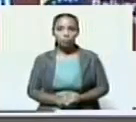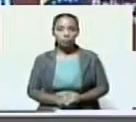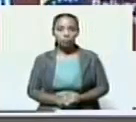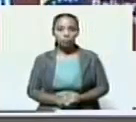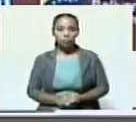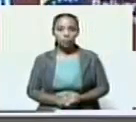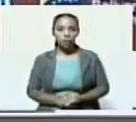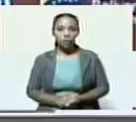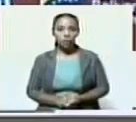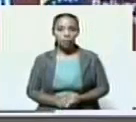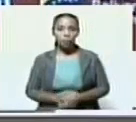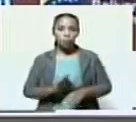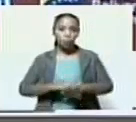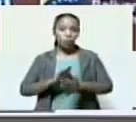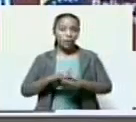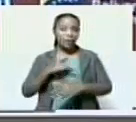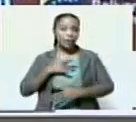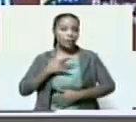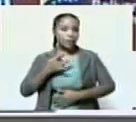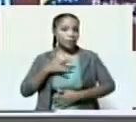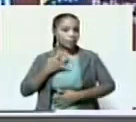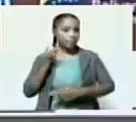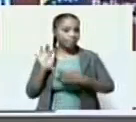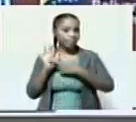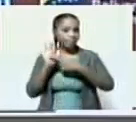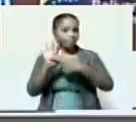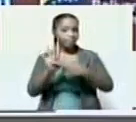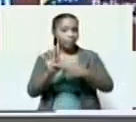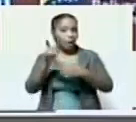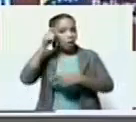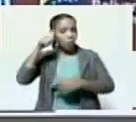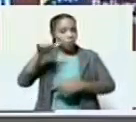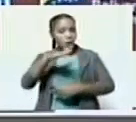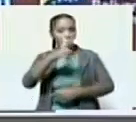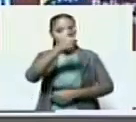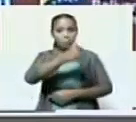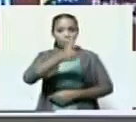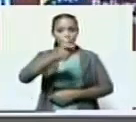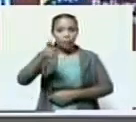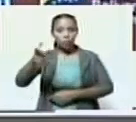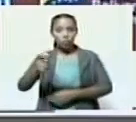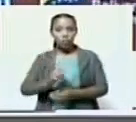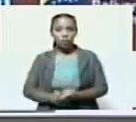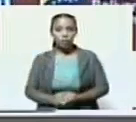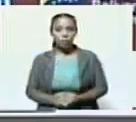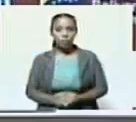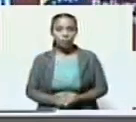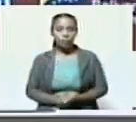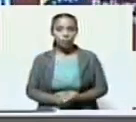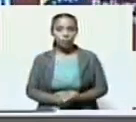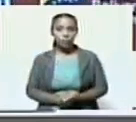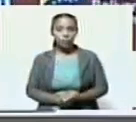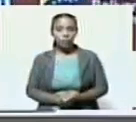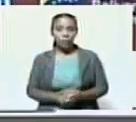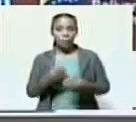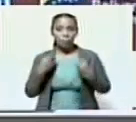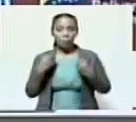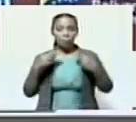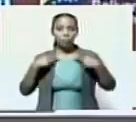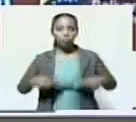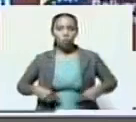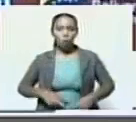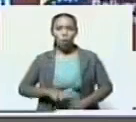lo sensible que representa para la población civil, para la humanidad, este